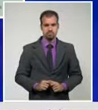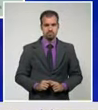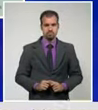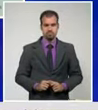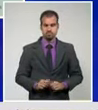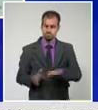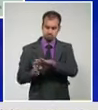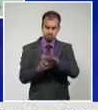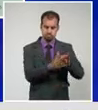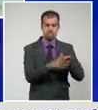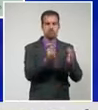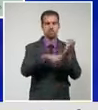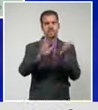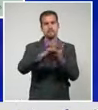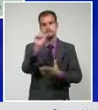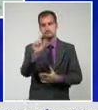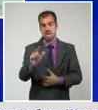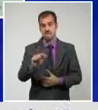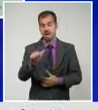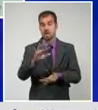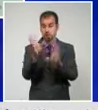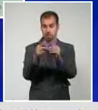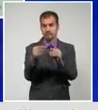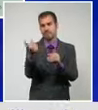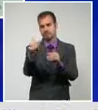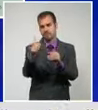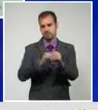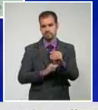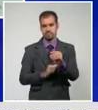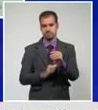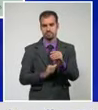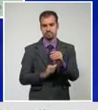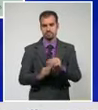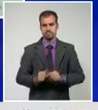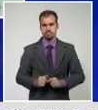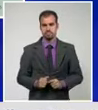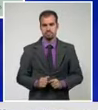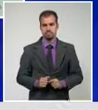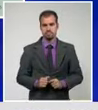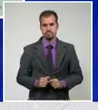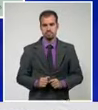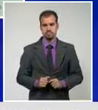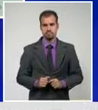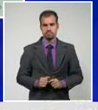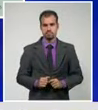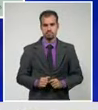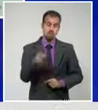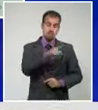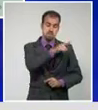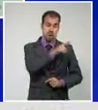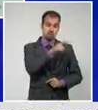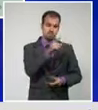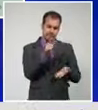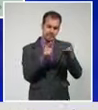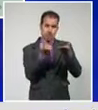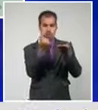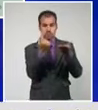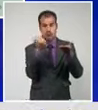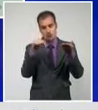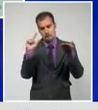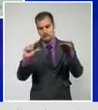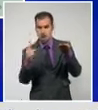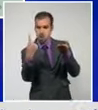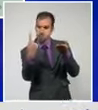Mayabeque confirma 10 casos autóctonos, 1 menos que la jornada anterior. La provincia que tuvo